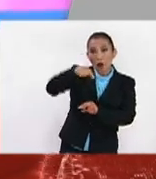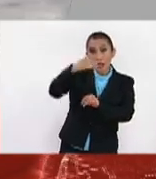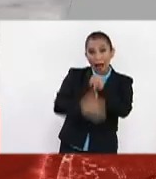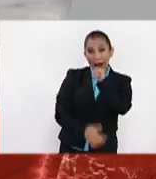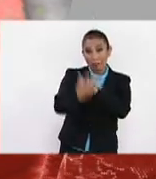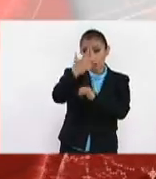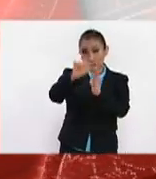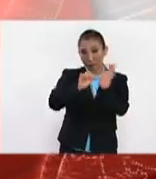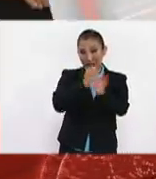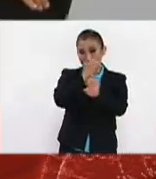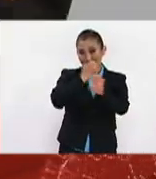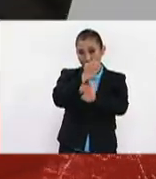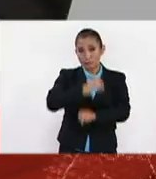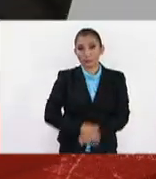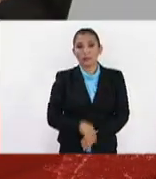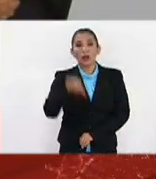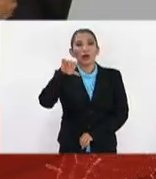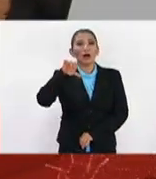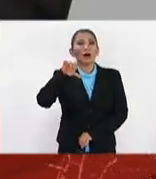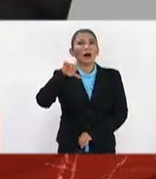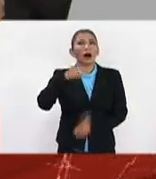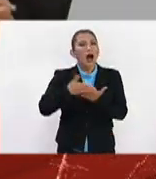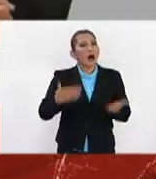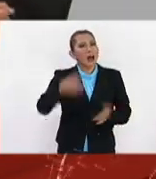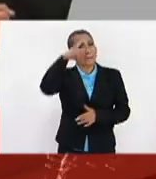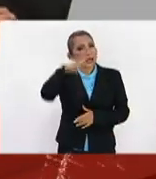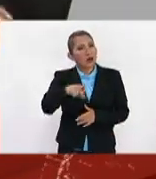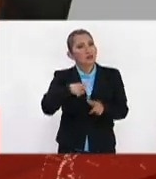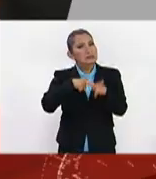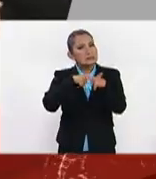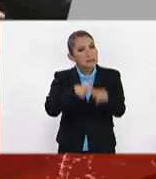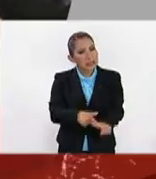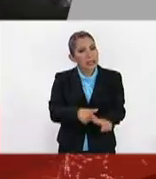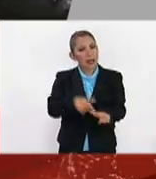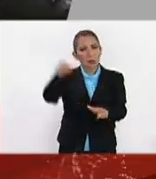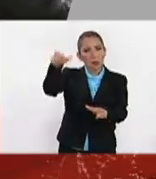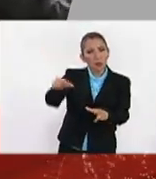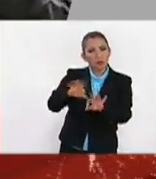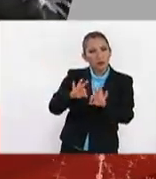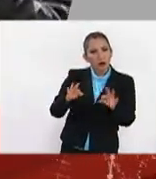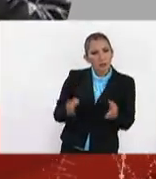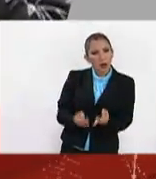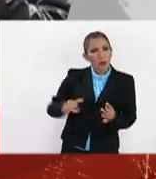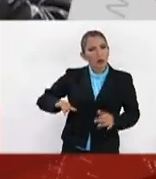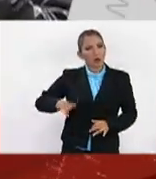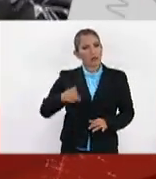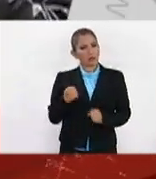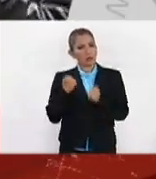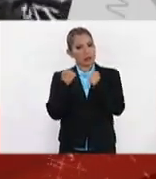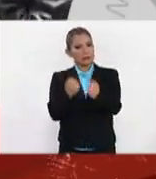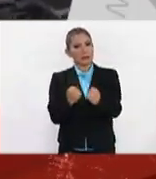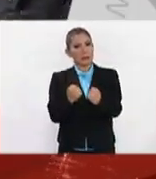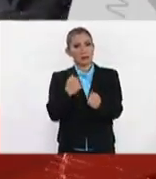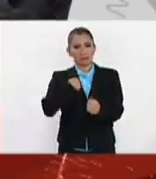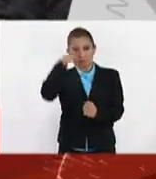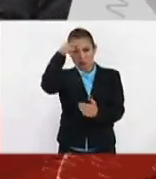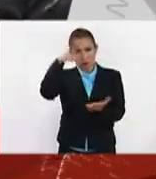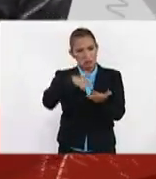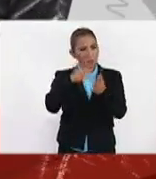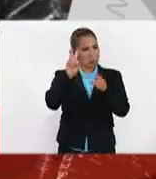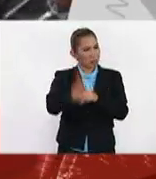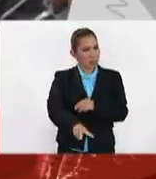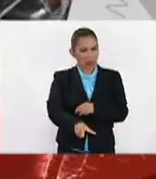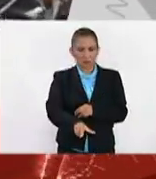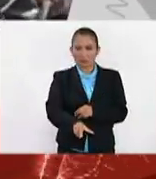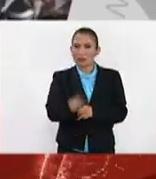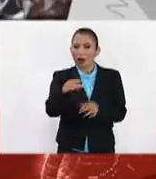8 estados. Hoy es un México que está de pie, que tiene actitud, que tiene interés. Estoy convencido